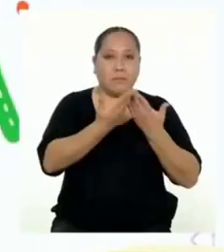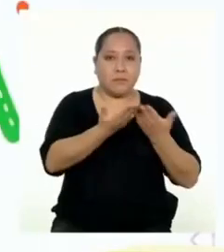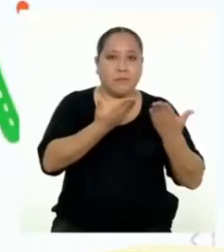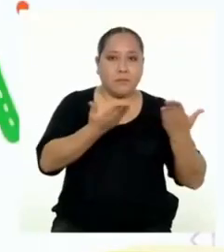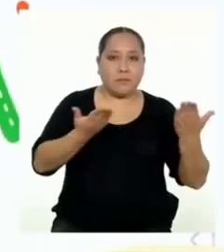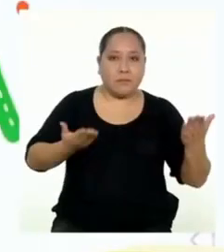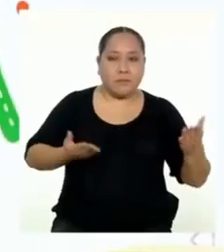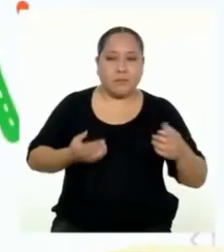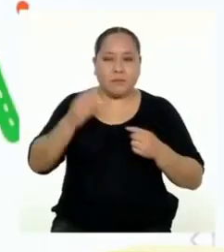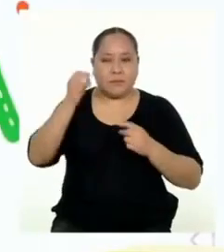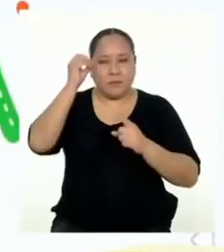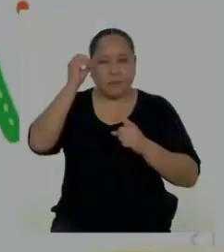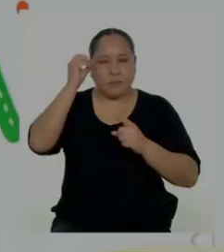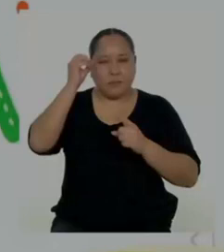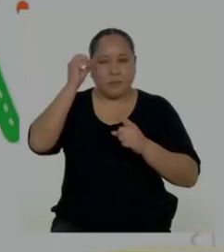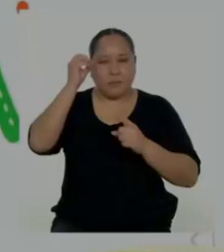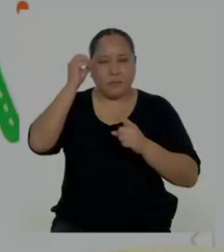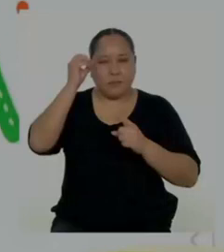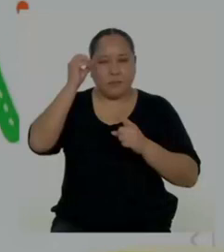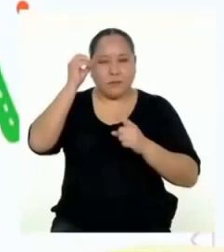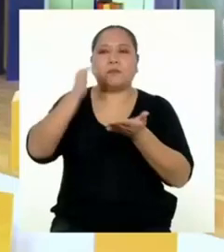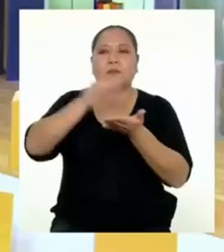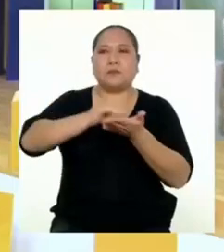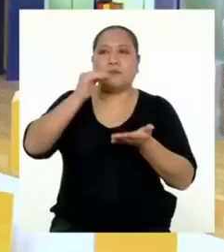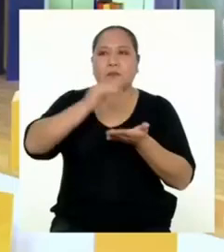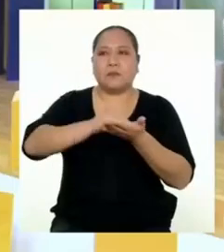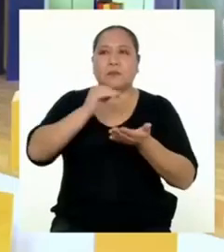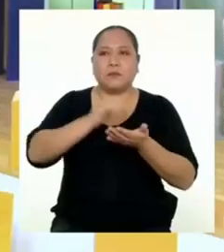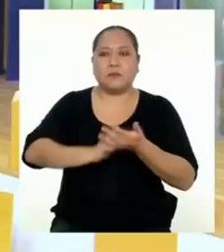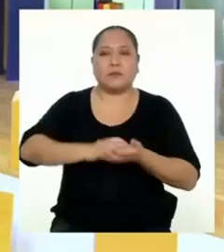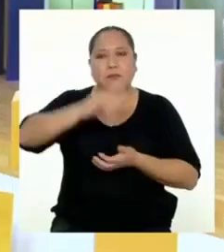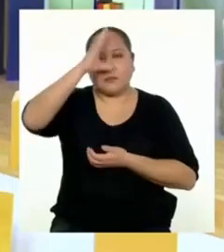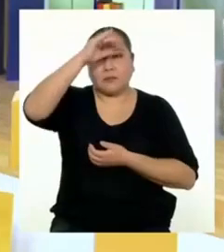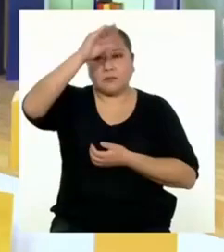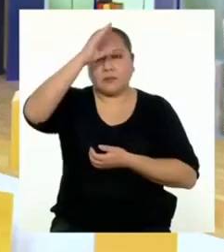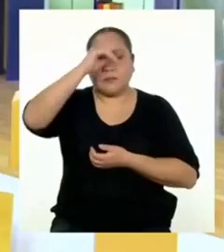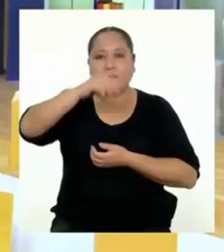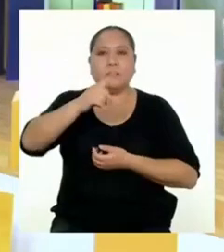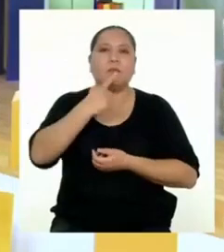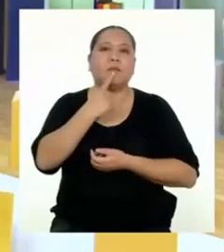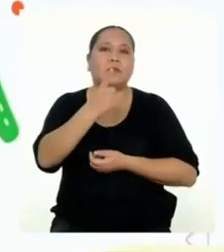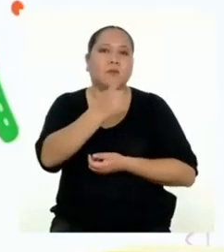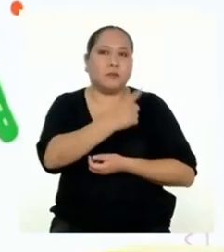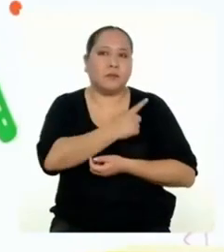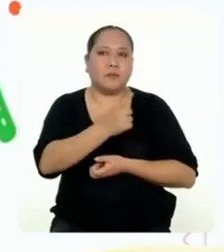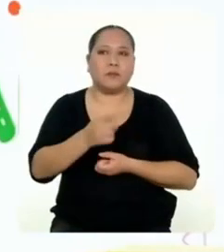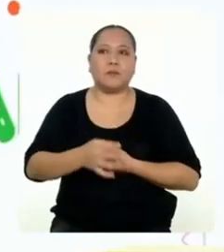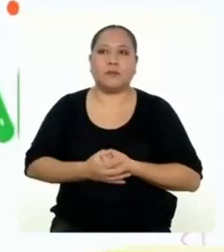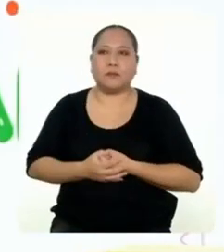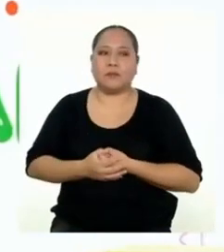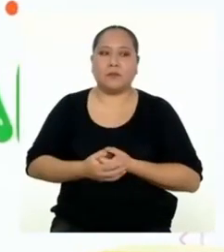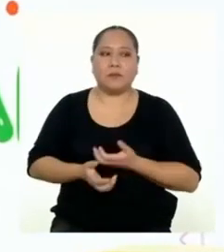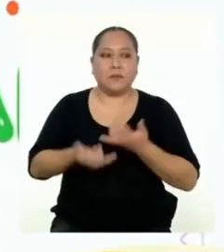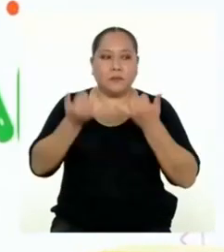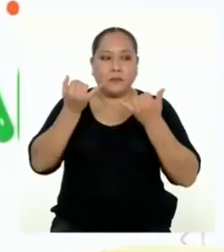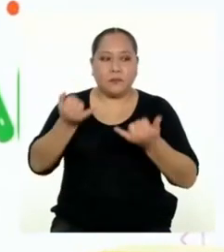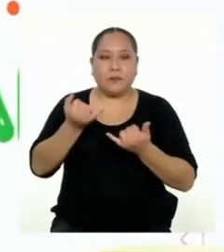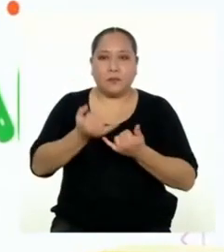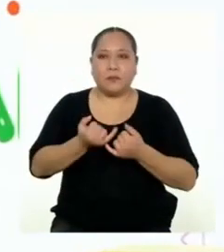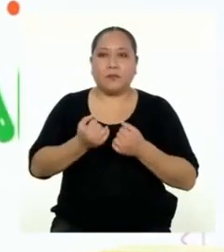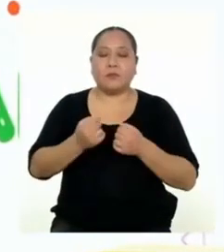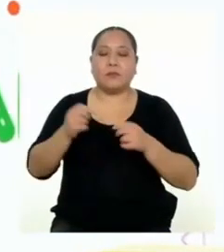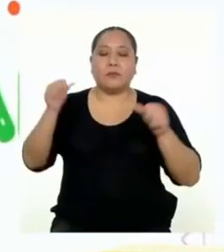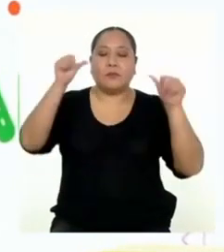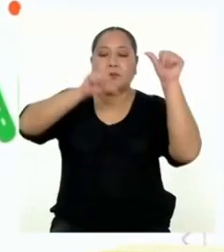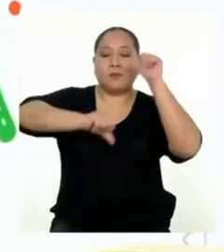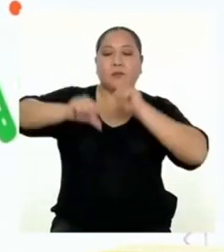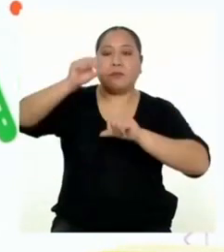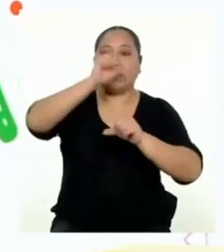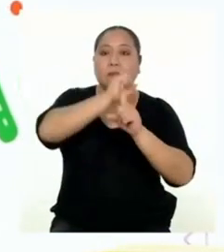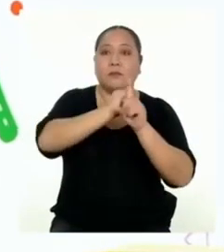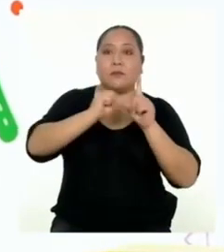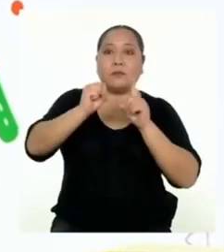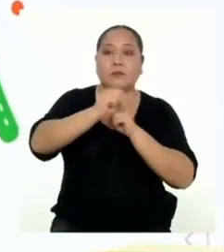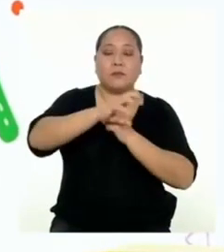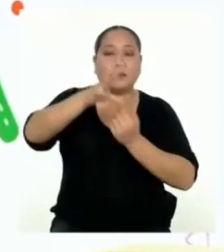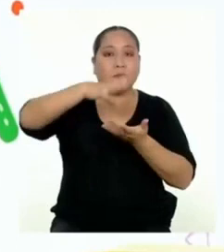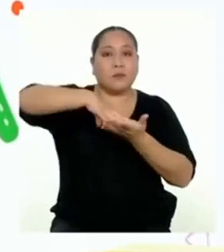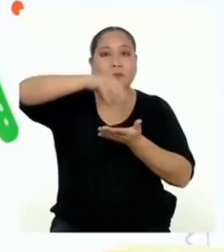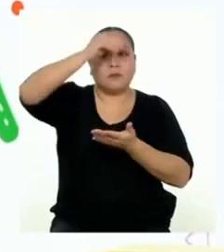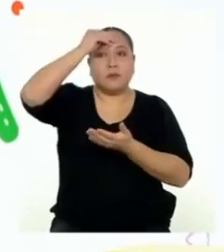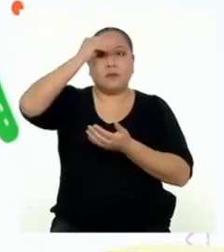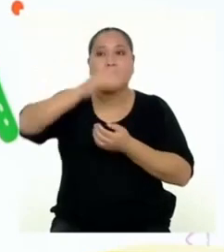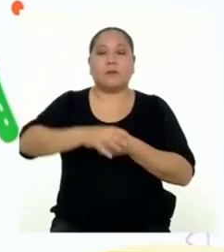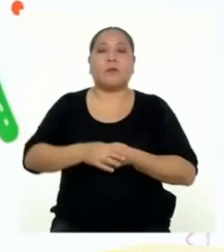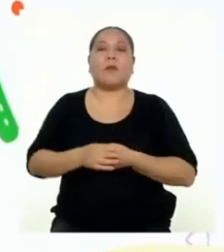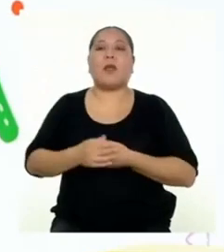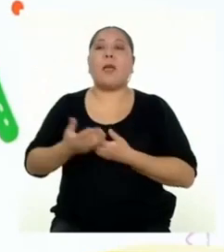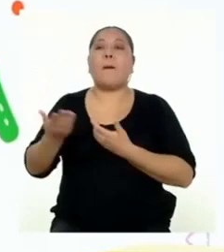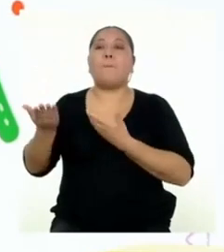El objetivo de elaborar una de primero de secundaria. Hoy, en el área de Ciencias Sociales, estamos aprendiendo sobre